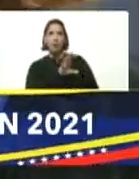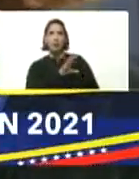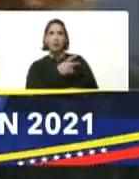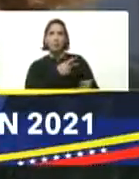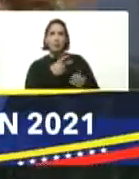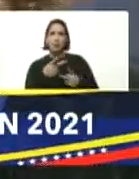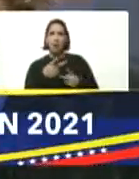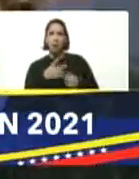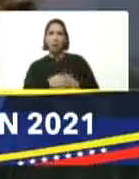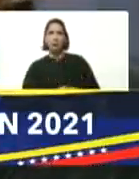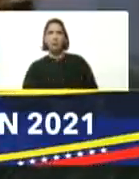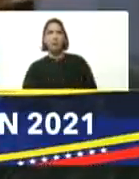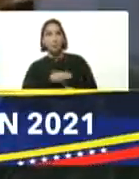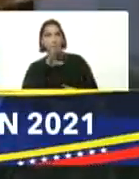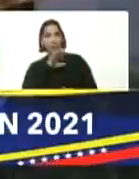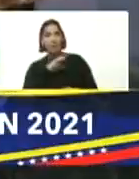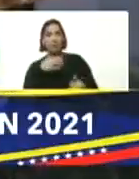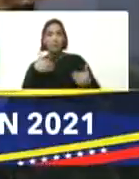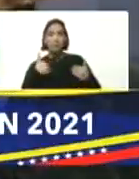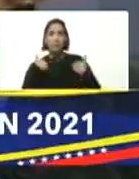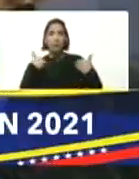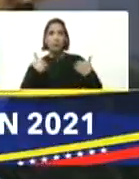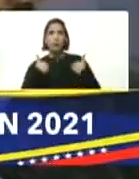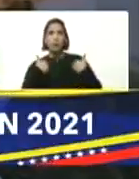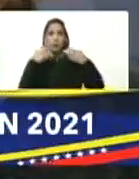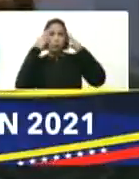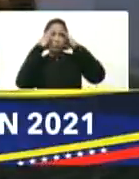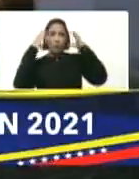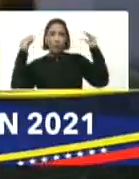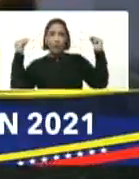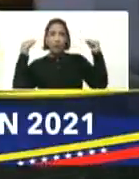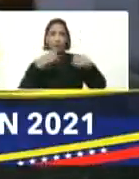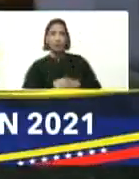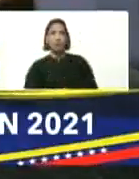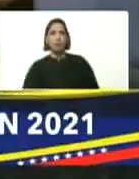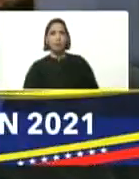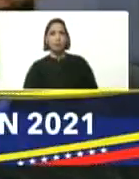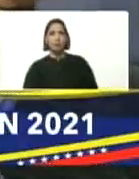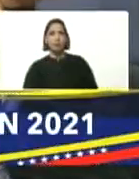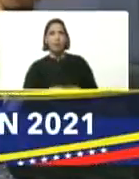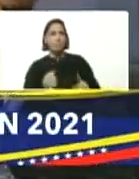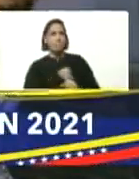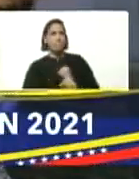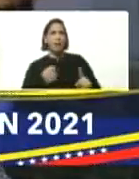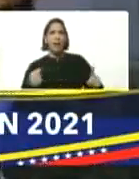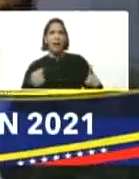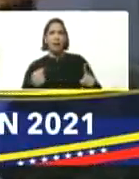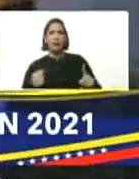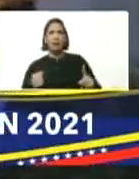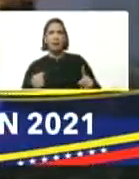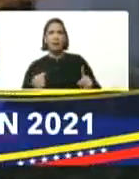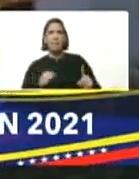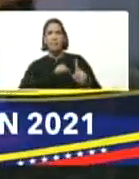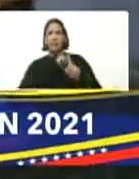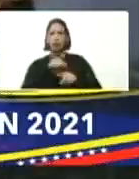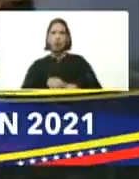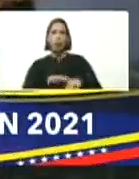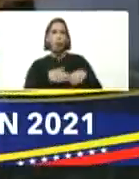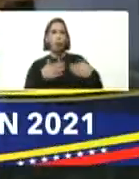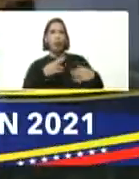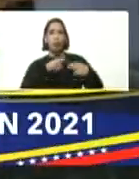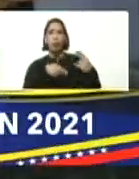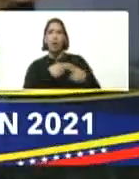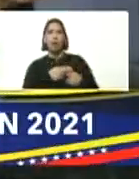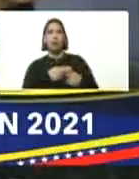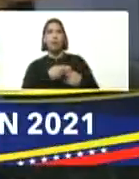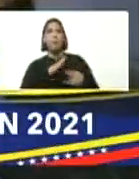Un país que sufrió, Vietnam, el embate de un gigante y que lo venció cuando nadie pensaba que lo